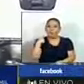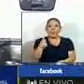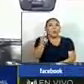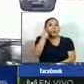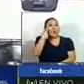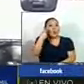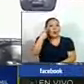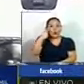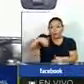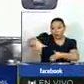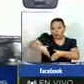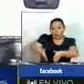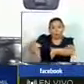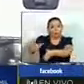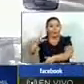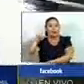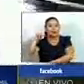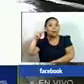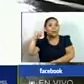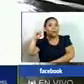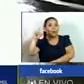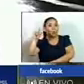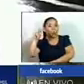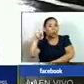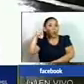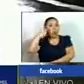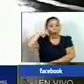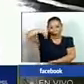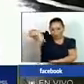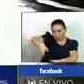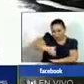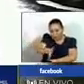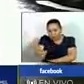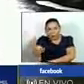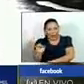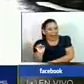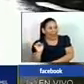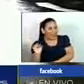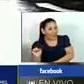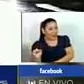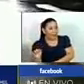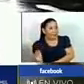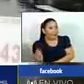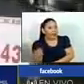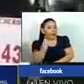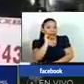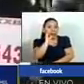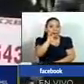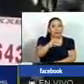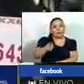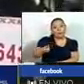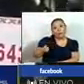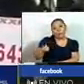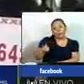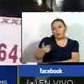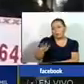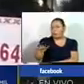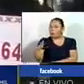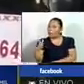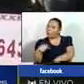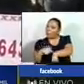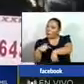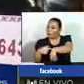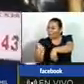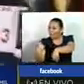en la final de la avenida Lincoln y calle El Tobogán. Esto, de acuerdo a las autoridades, se ha generado hace algunos